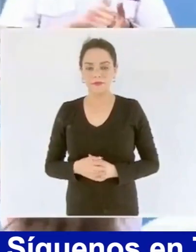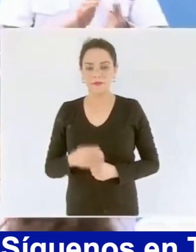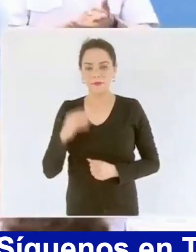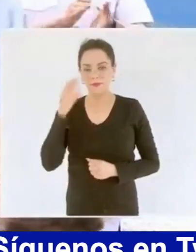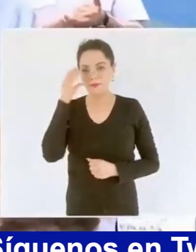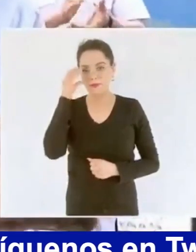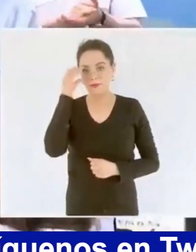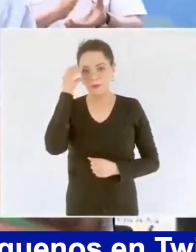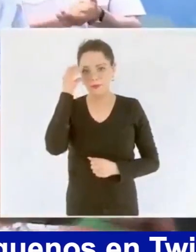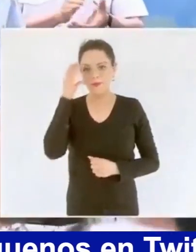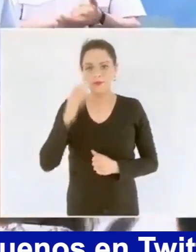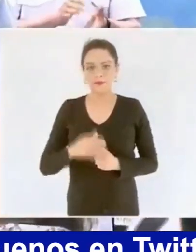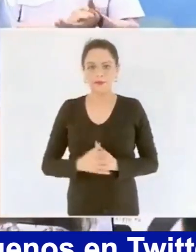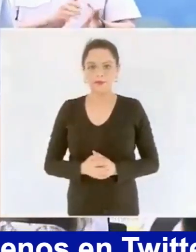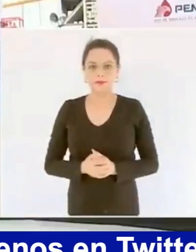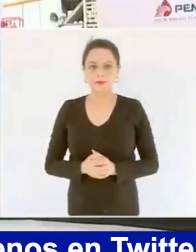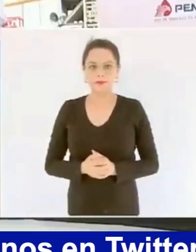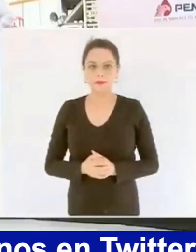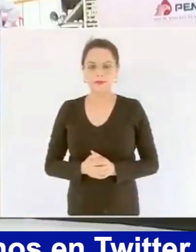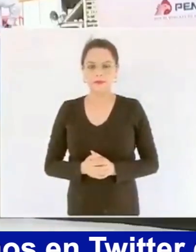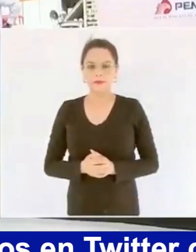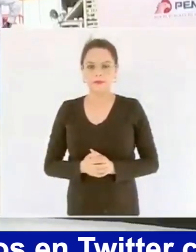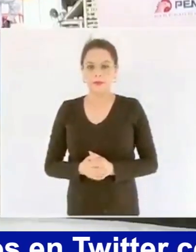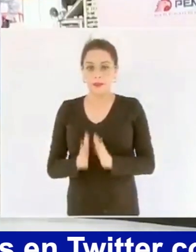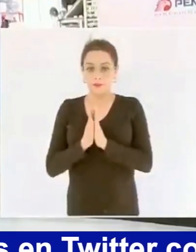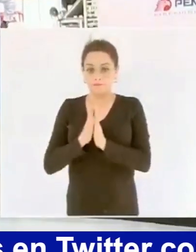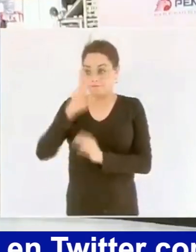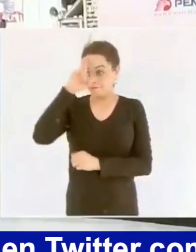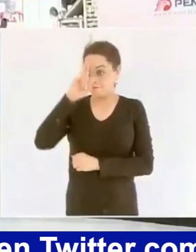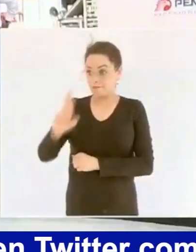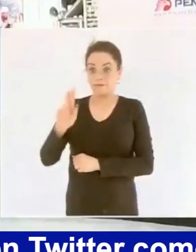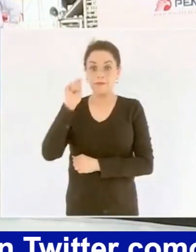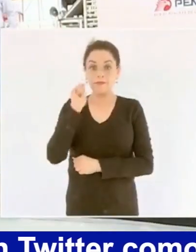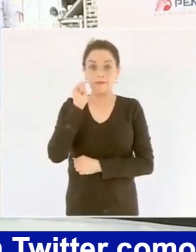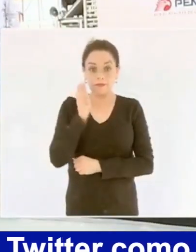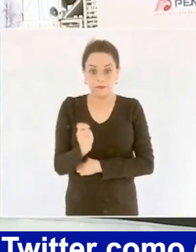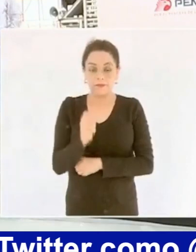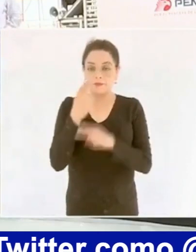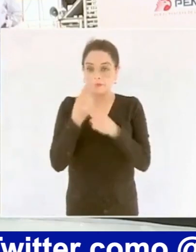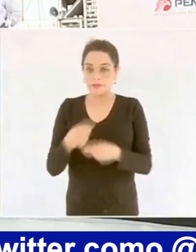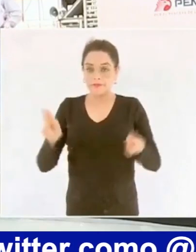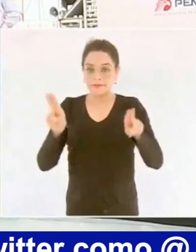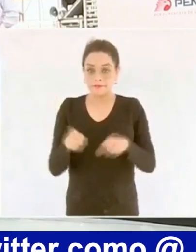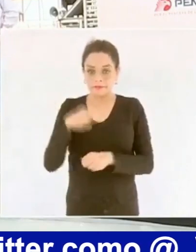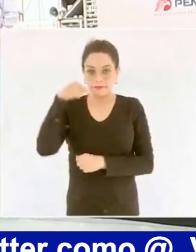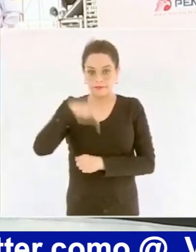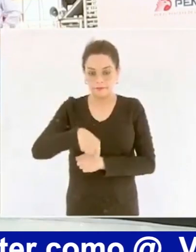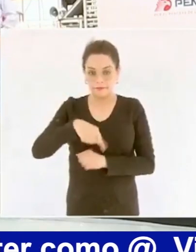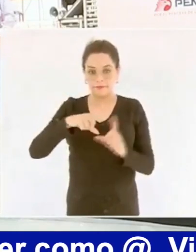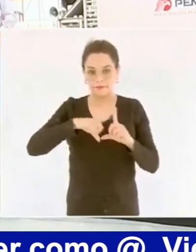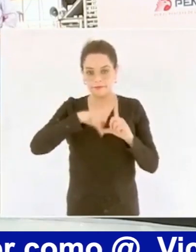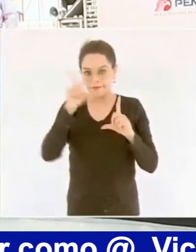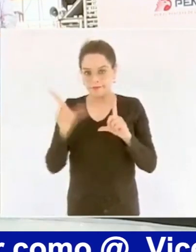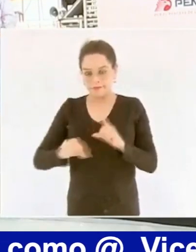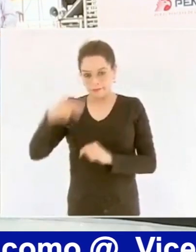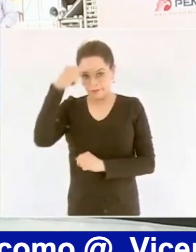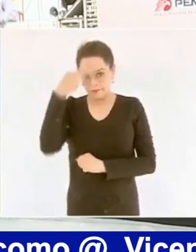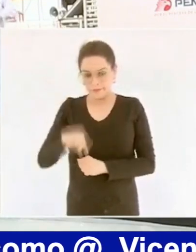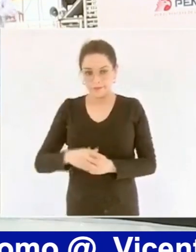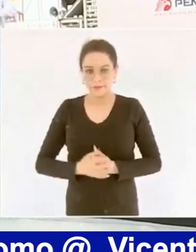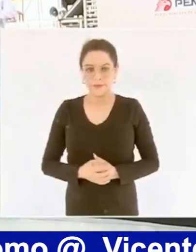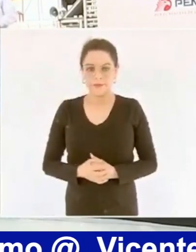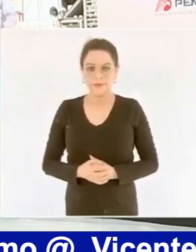diputado. Uno de los actos, dijo, uno de los actos, yo creo que el más importante del siglo XX, porque sin duda